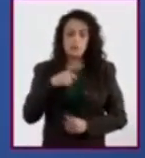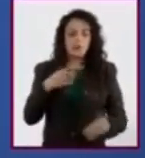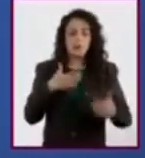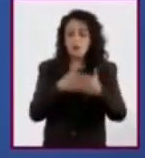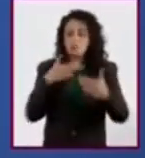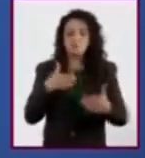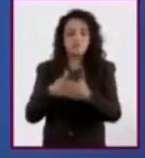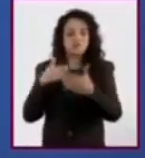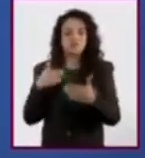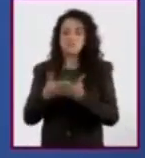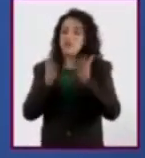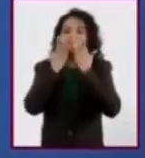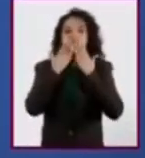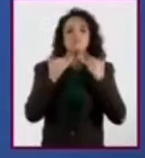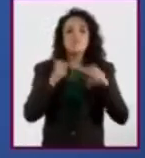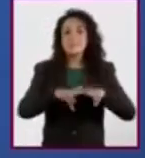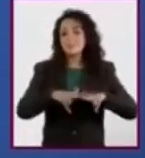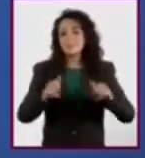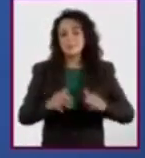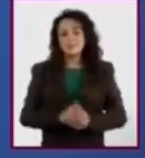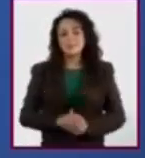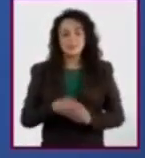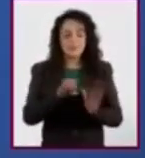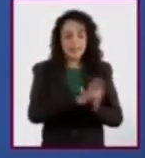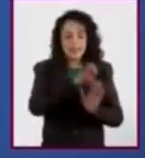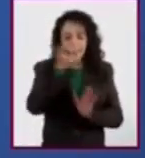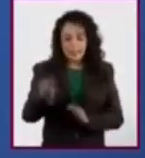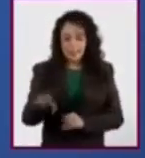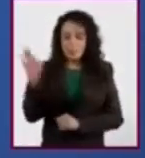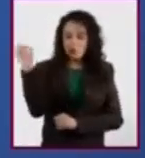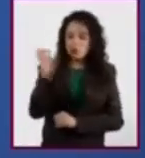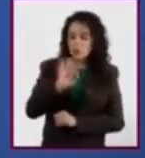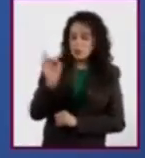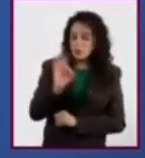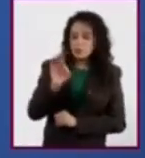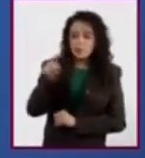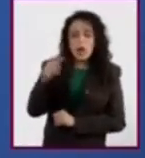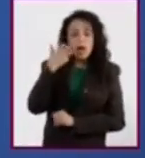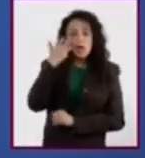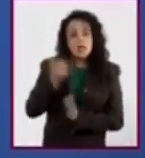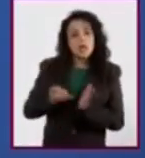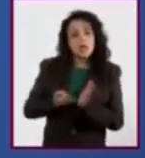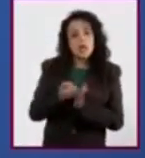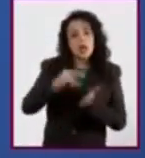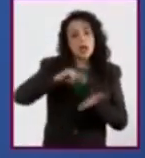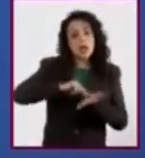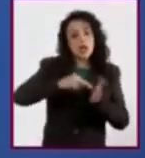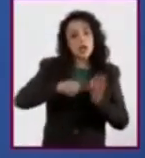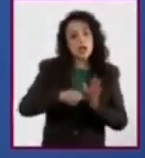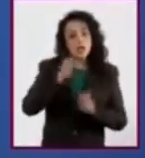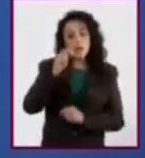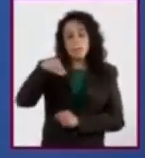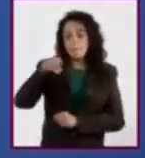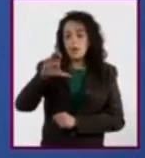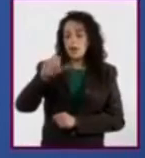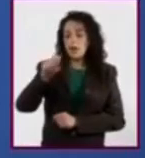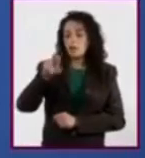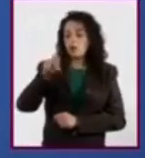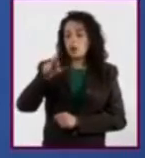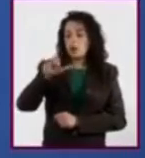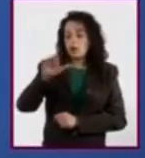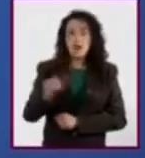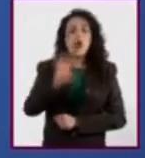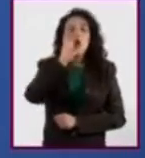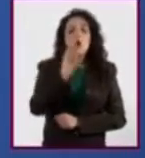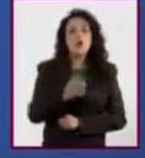impedimento. Porque, por ejemplo, ¿qué pasaría si decidiera ser ingeniera en mecatrónica o ingeniera en